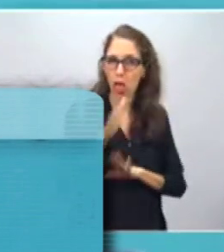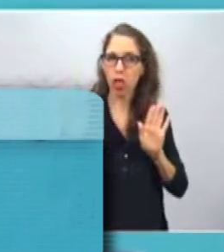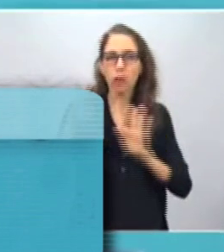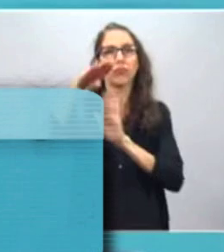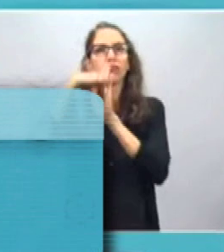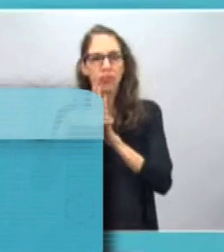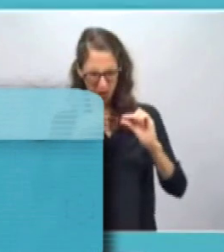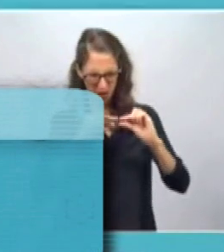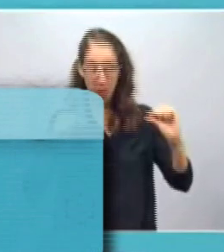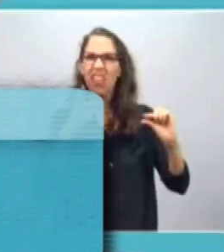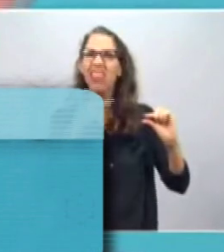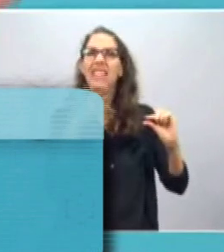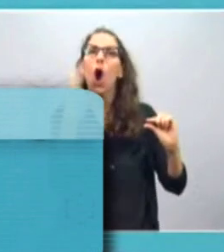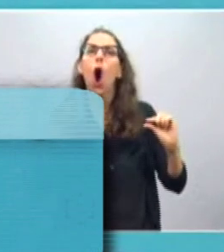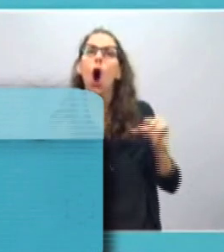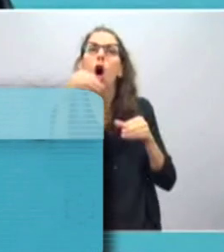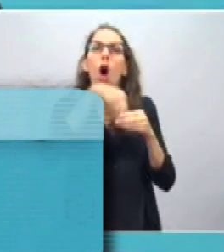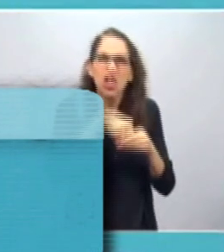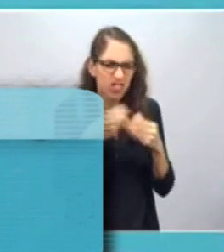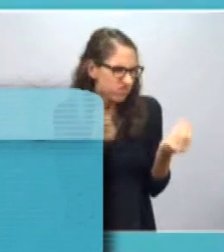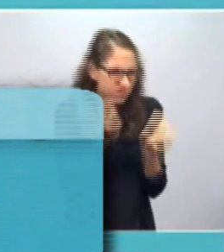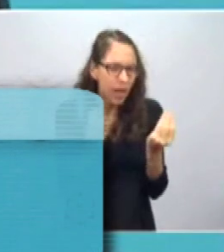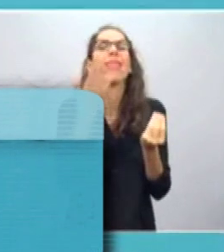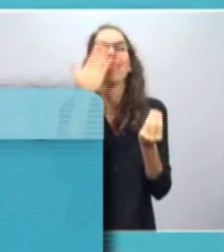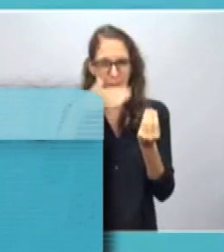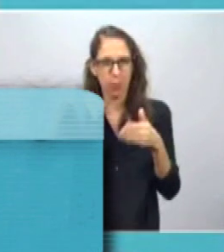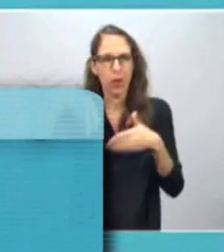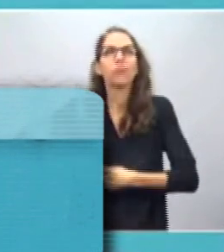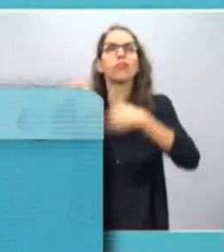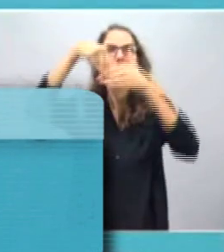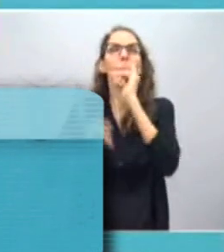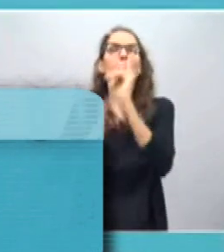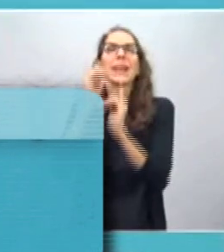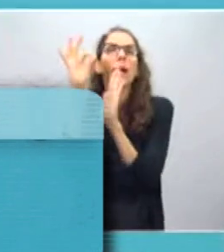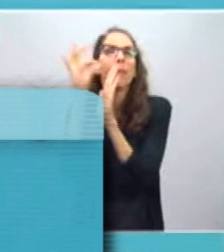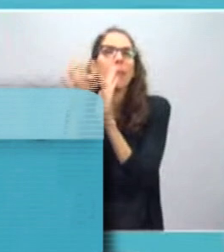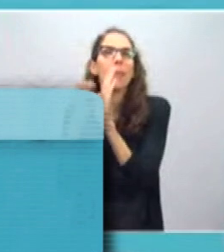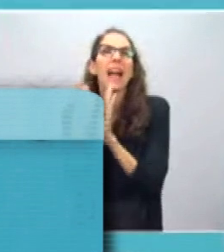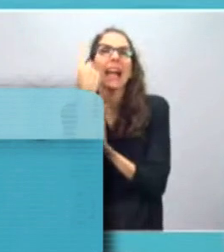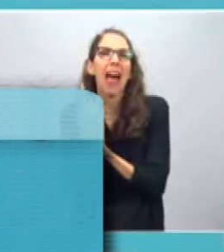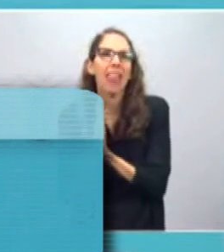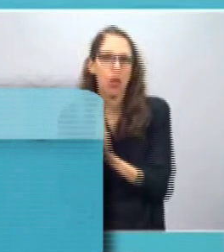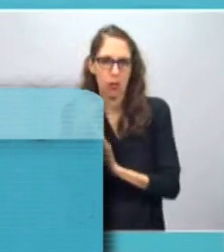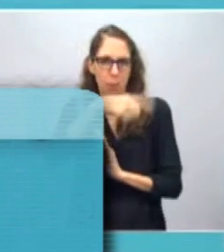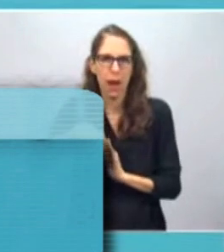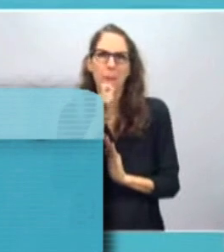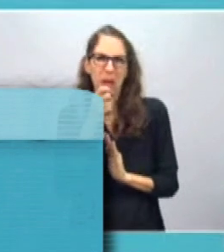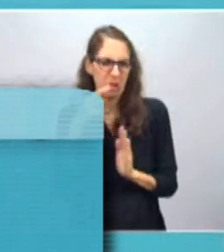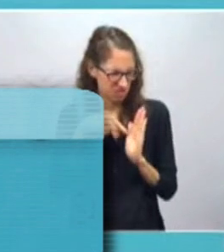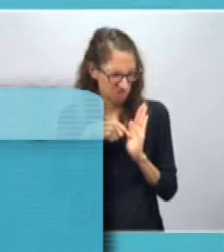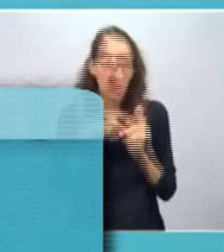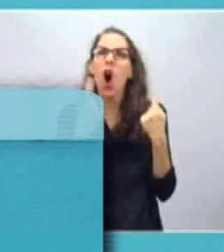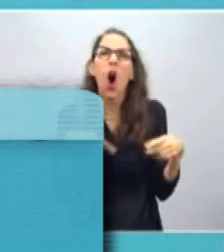en el rubro otros, los vamos a colgar junto con la gacetilla, discriminados uno por uno, para que todos los periodistas tengan la